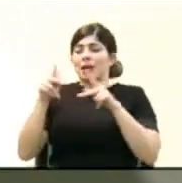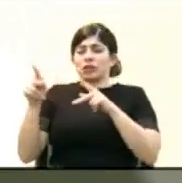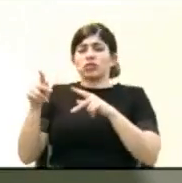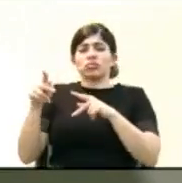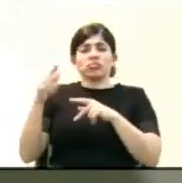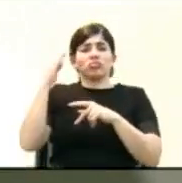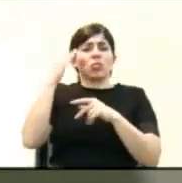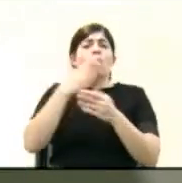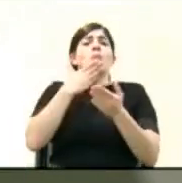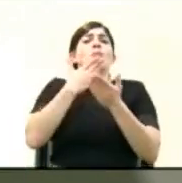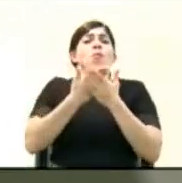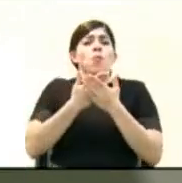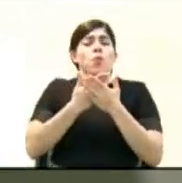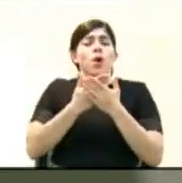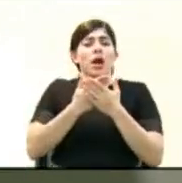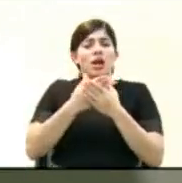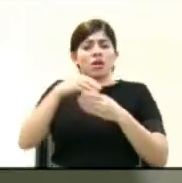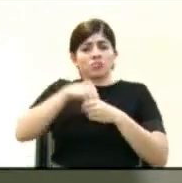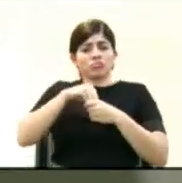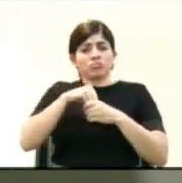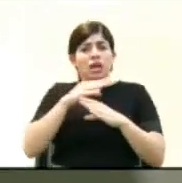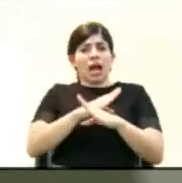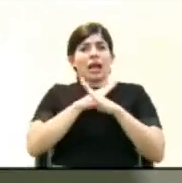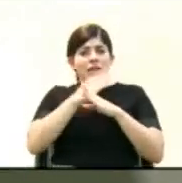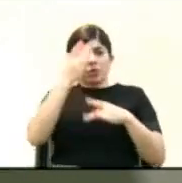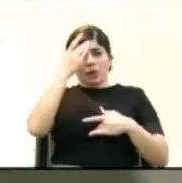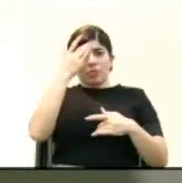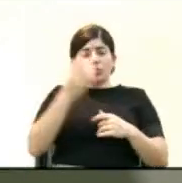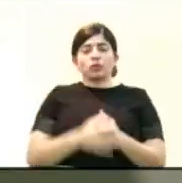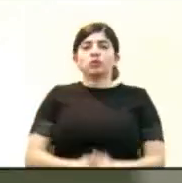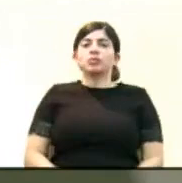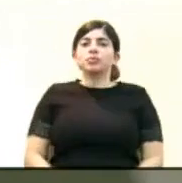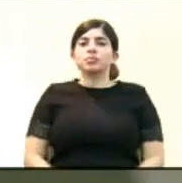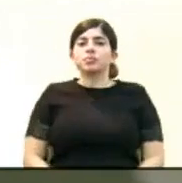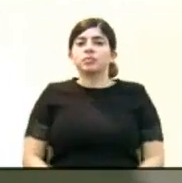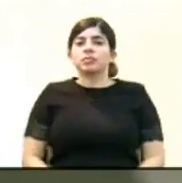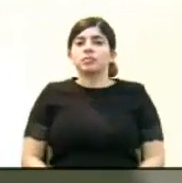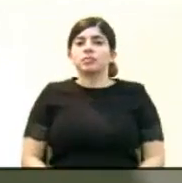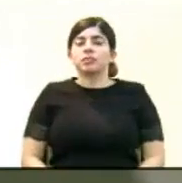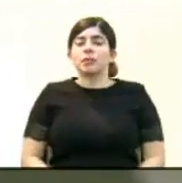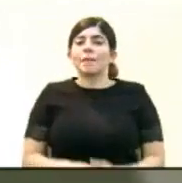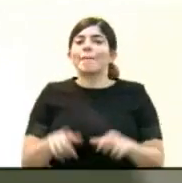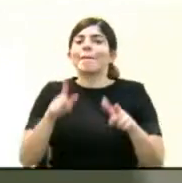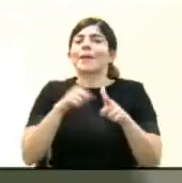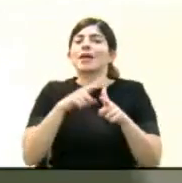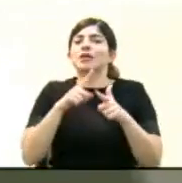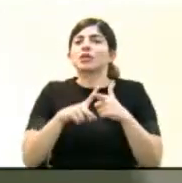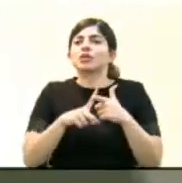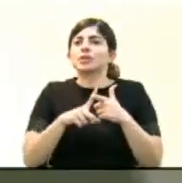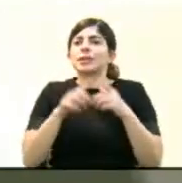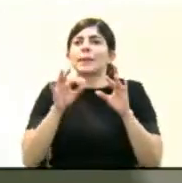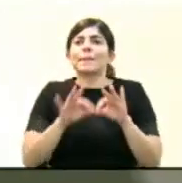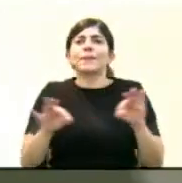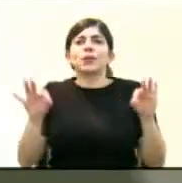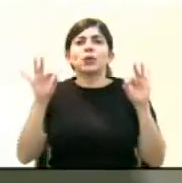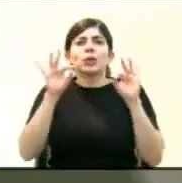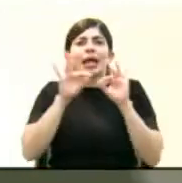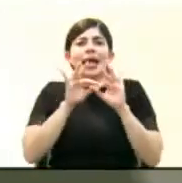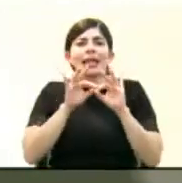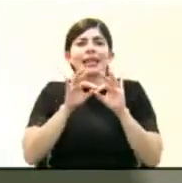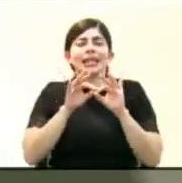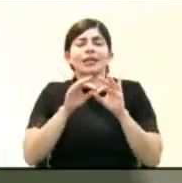de anticuerpos. La vacunación con la misma vacuna, pues también, evidentemente. Entonces, es importante que